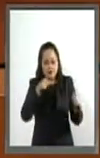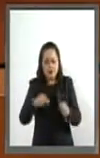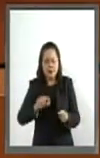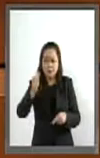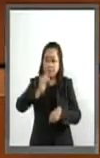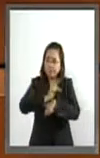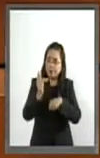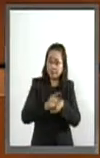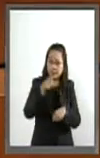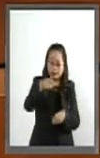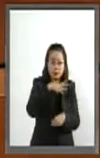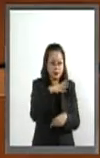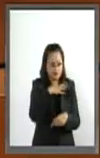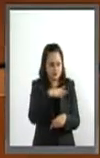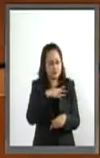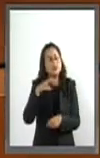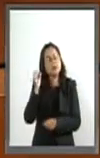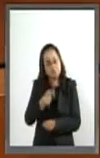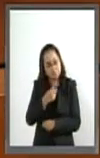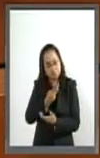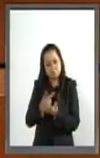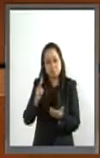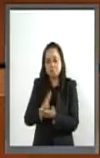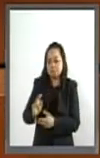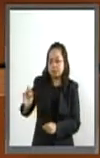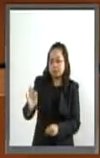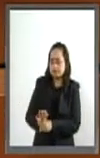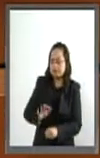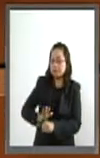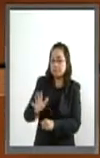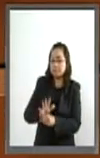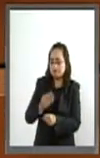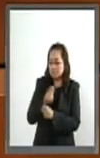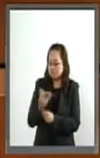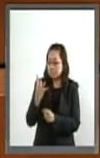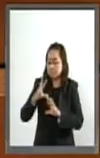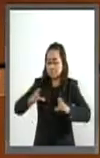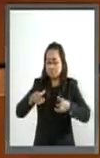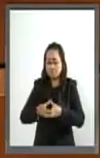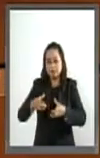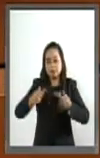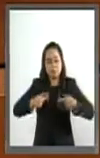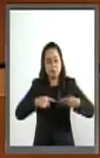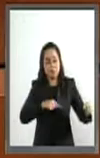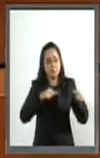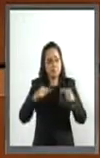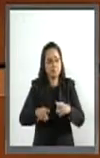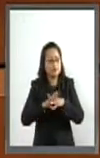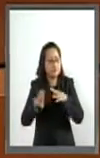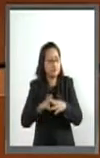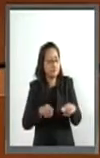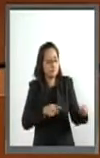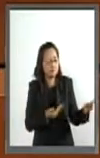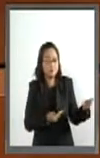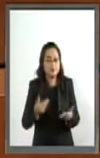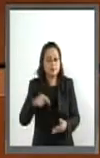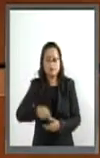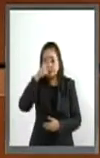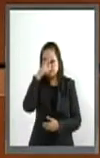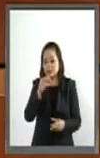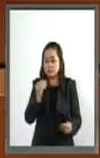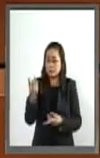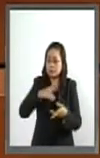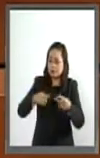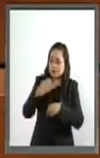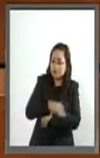en otros países, sino también proteger la esfera de derechos de aquellos refugiados y migrantes que llegan a México o